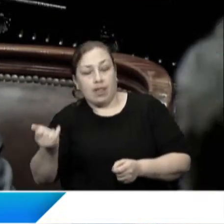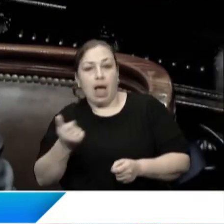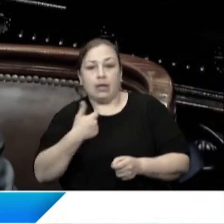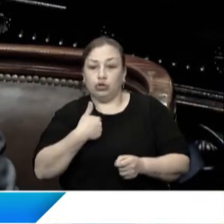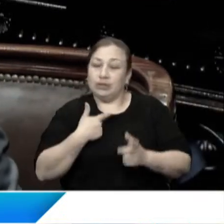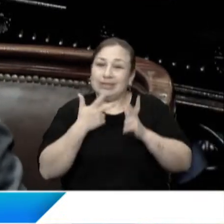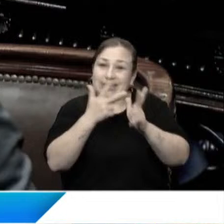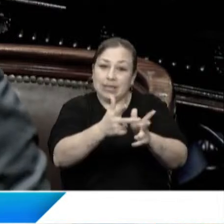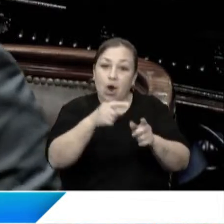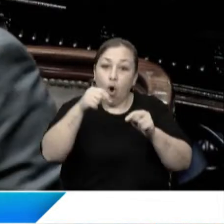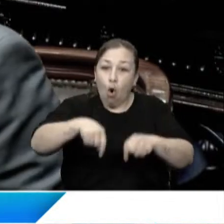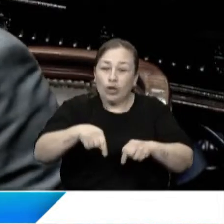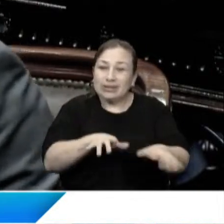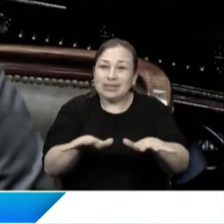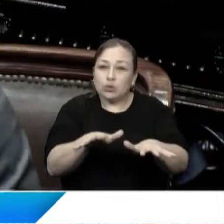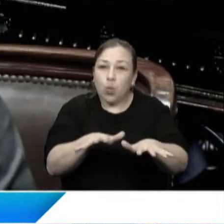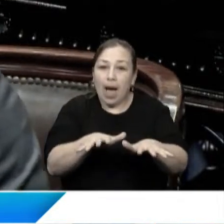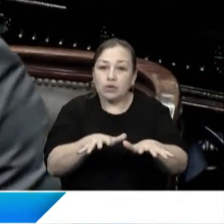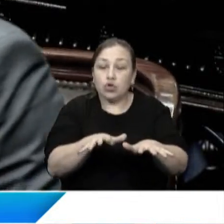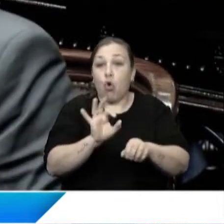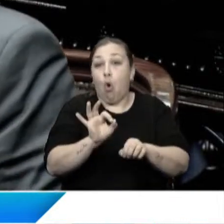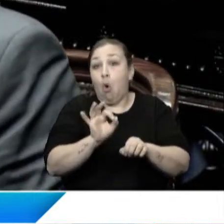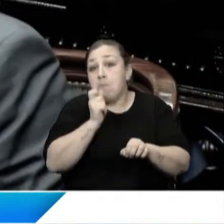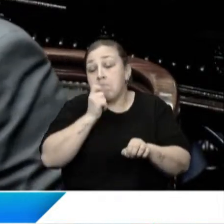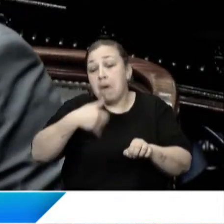que hoy está pasando acá o lo que puede